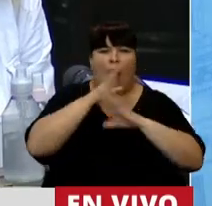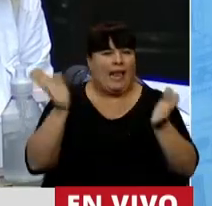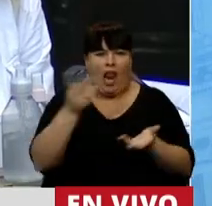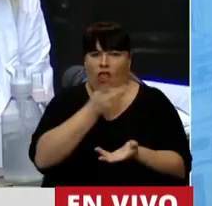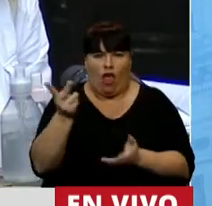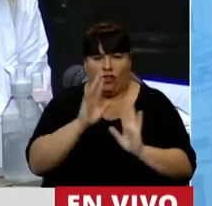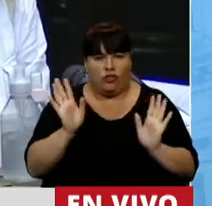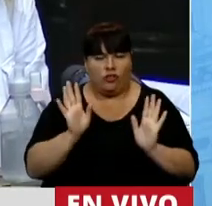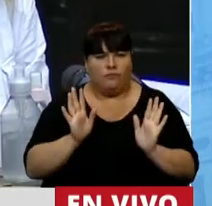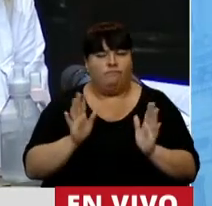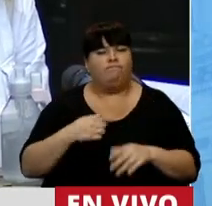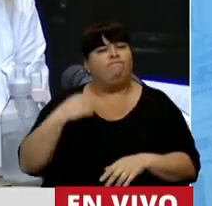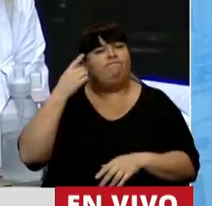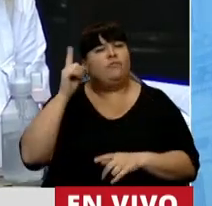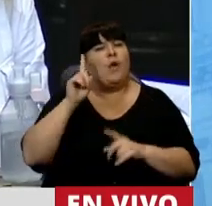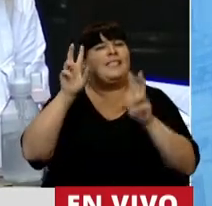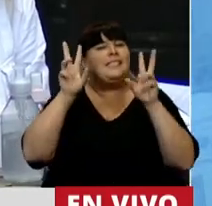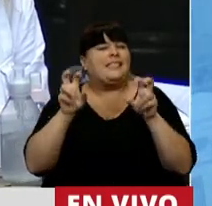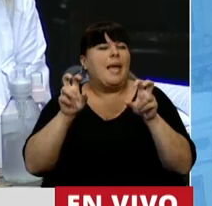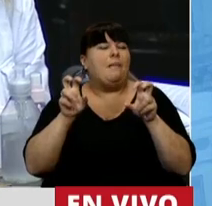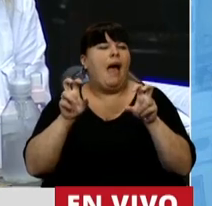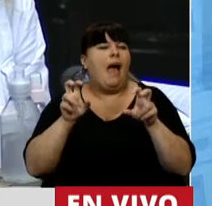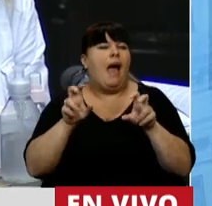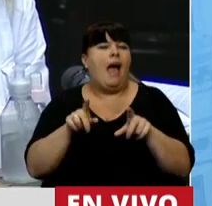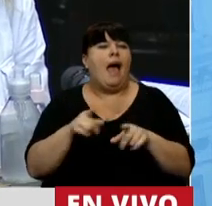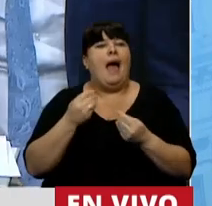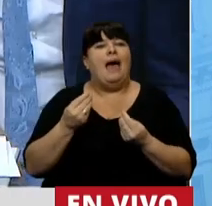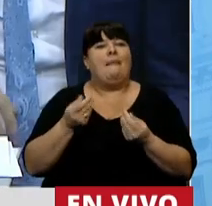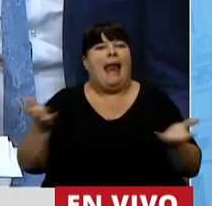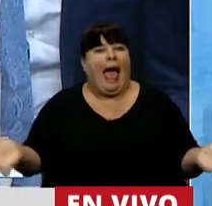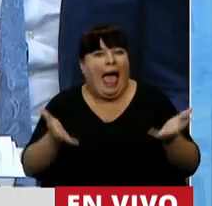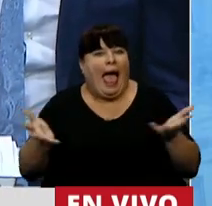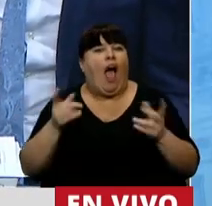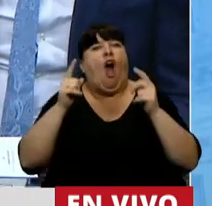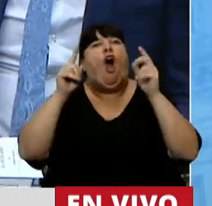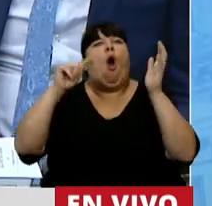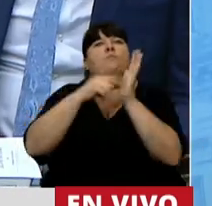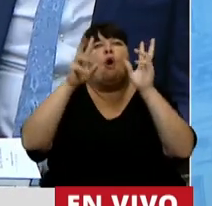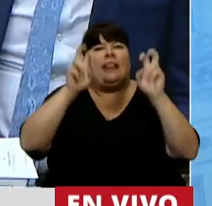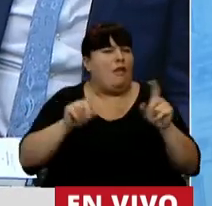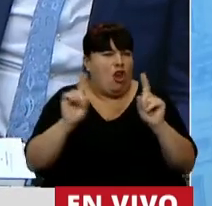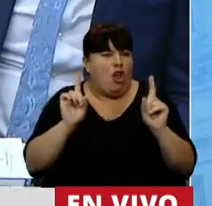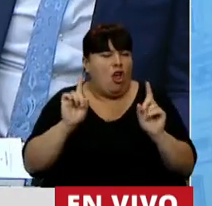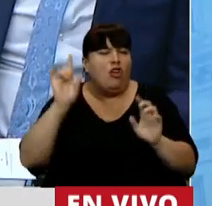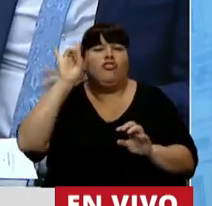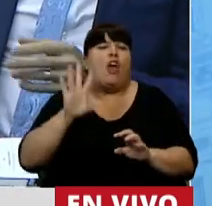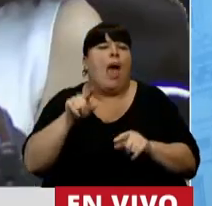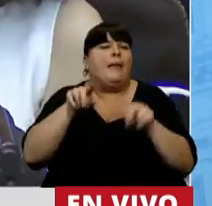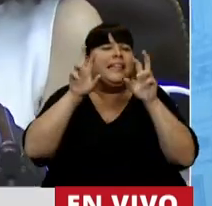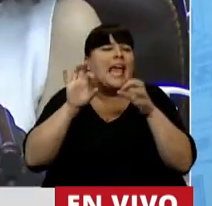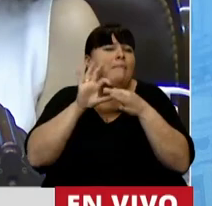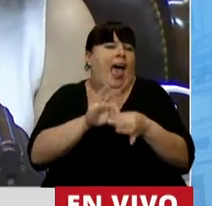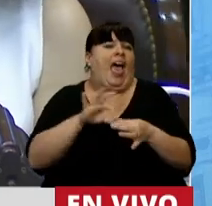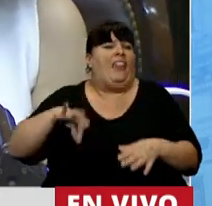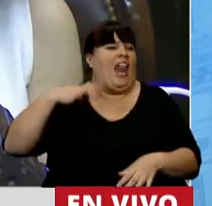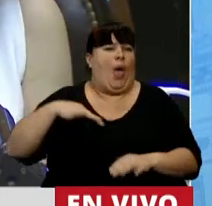otros. Y creo que no es un tema de arenga ni de consignas. Simplemente es un tema vinculado a